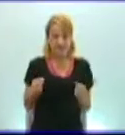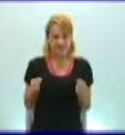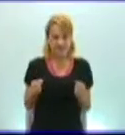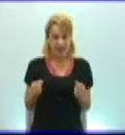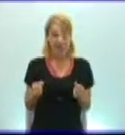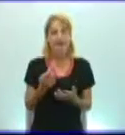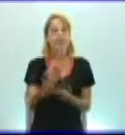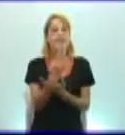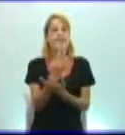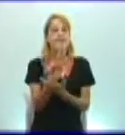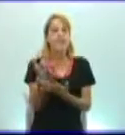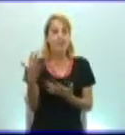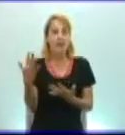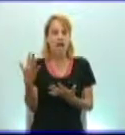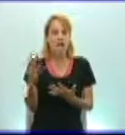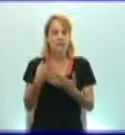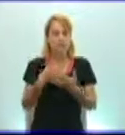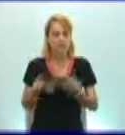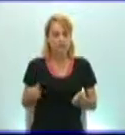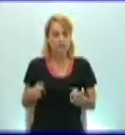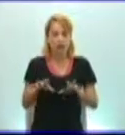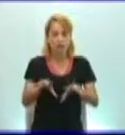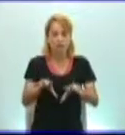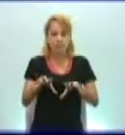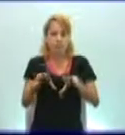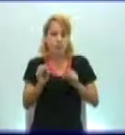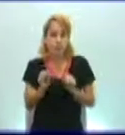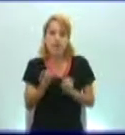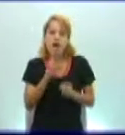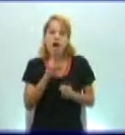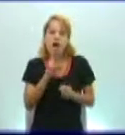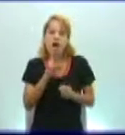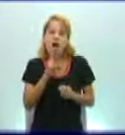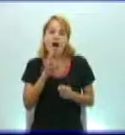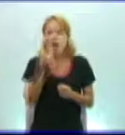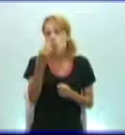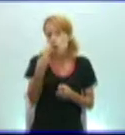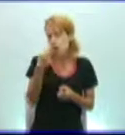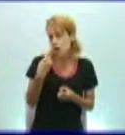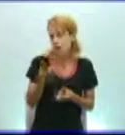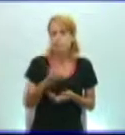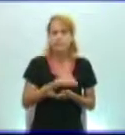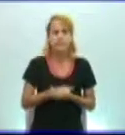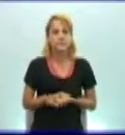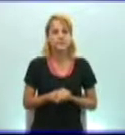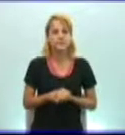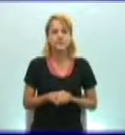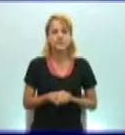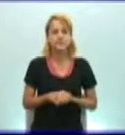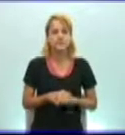suelo, absorber el agua y las sustancias minerales del suelo.